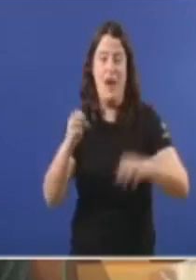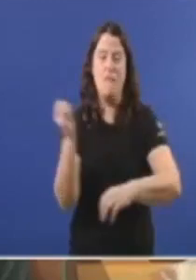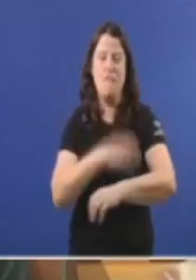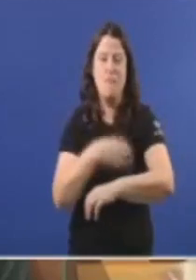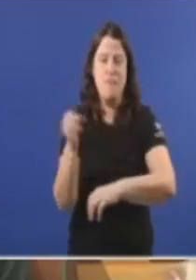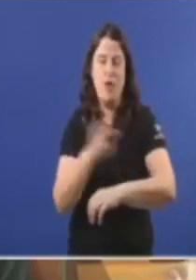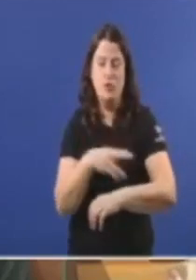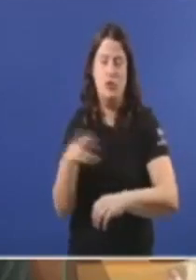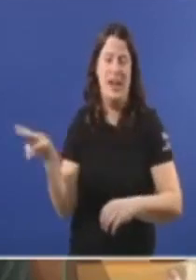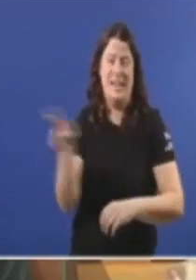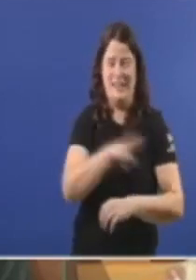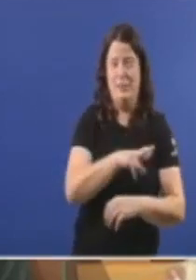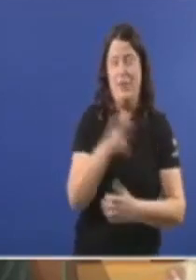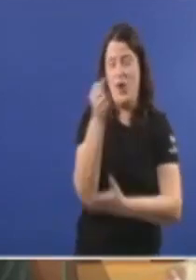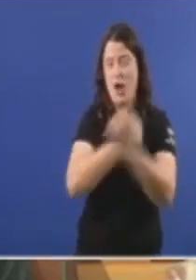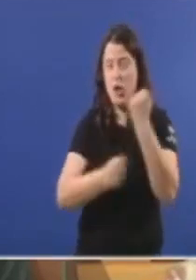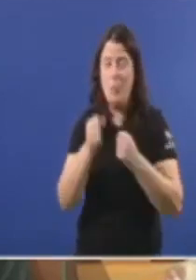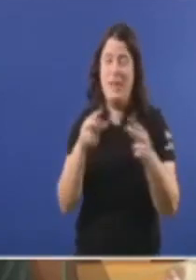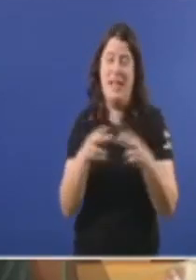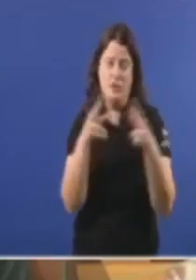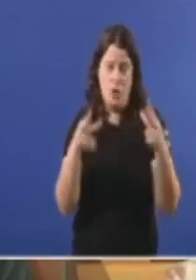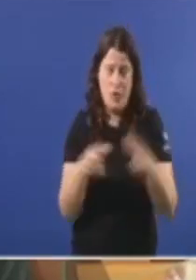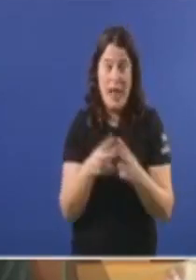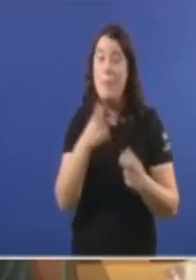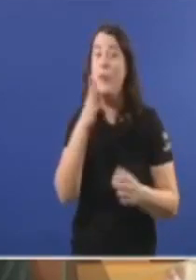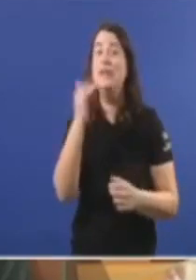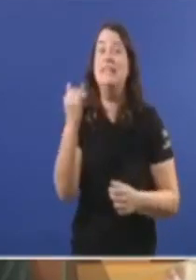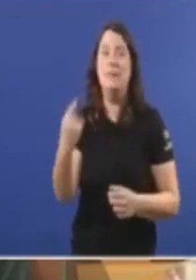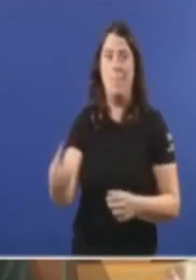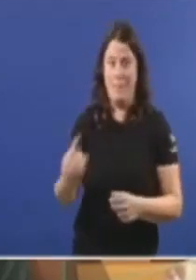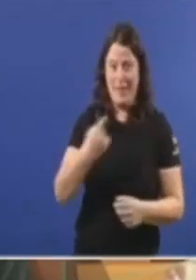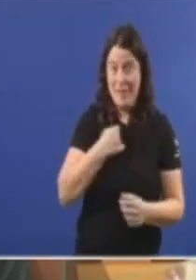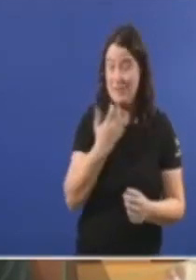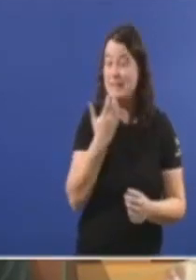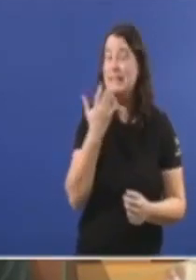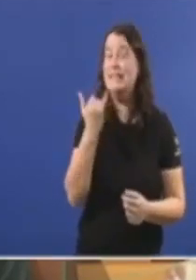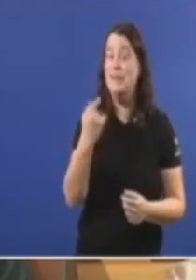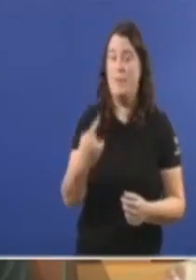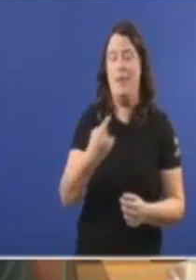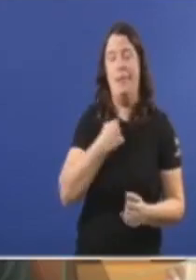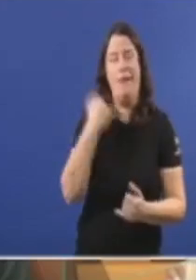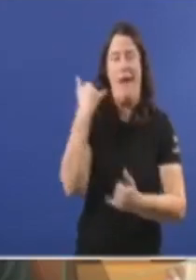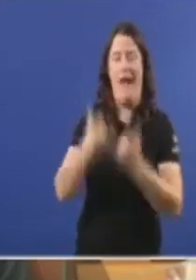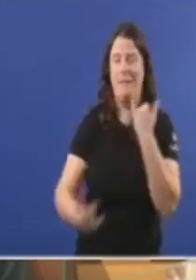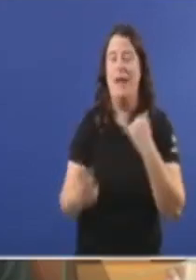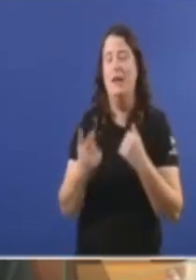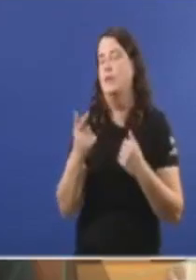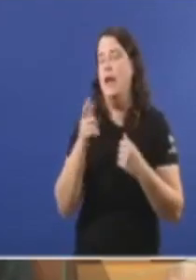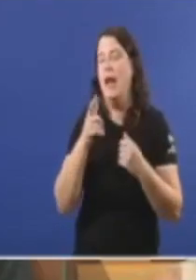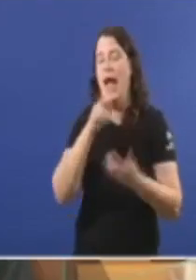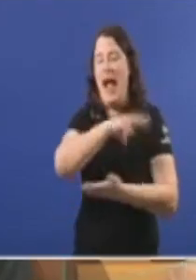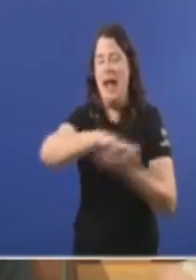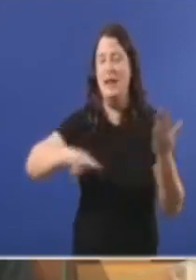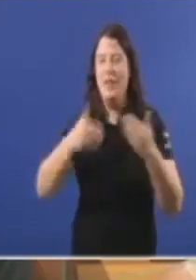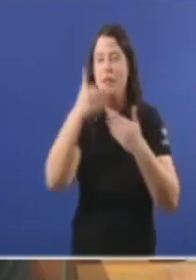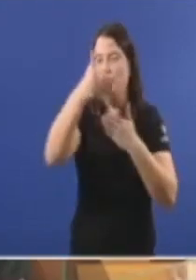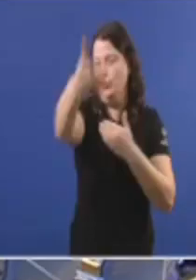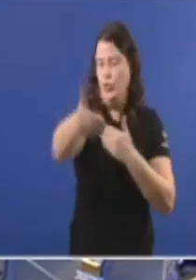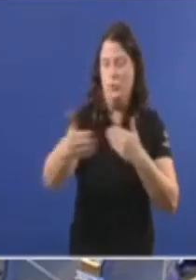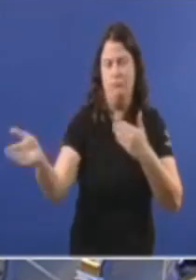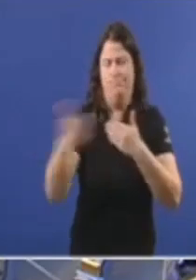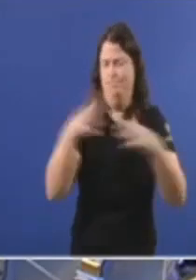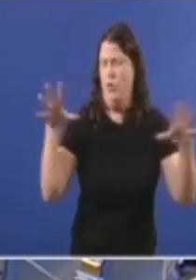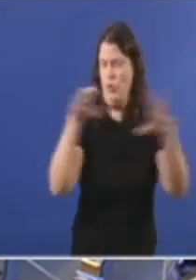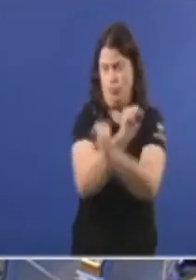de reactivación económica e social, porque se os perdemos, eso será darlle un portazo a Galiza do futuro. Gracias,